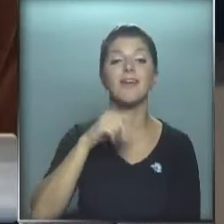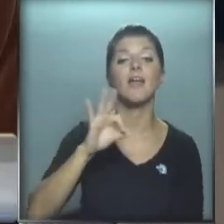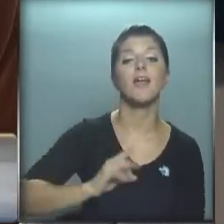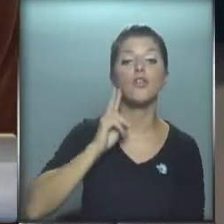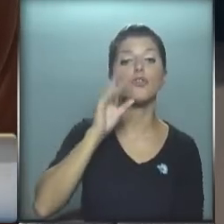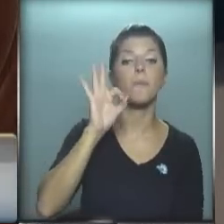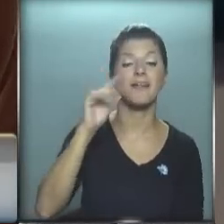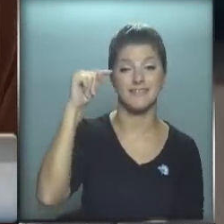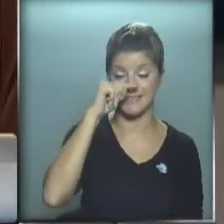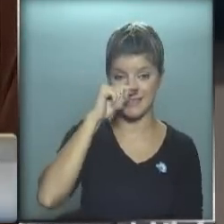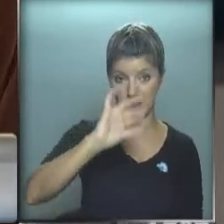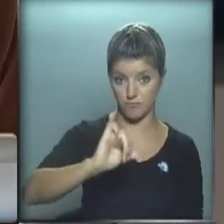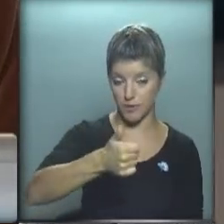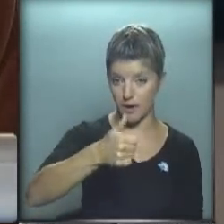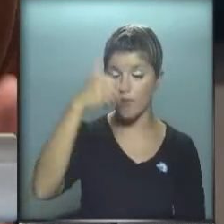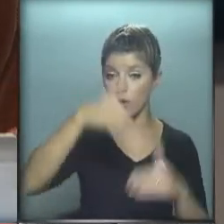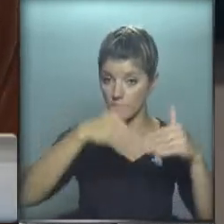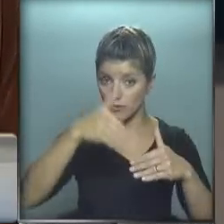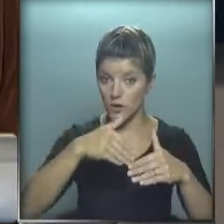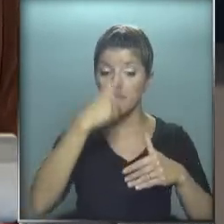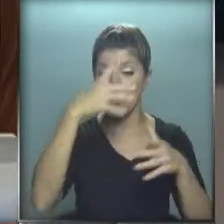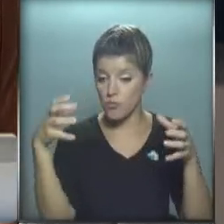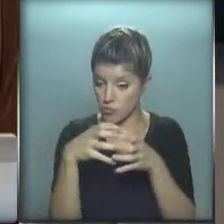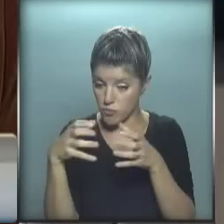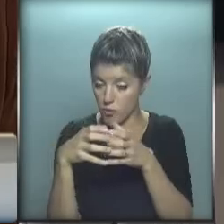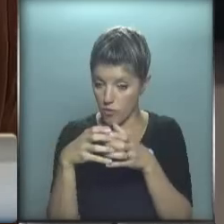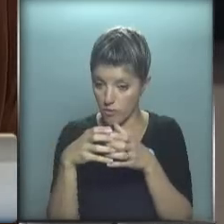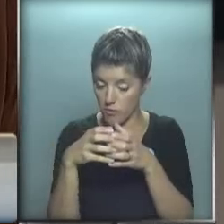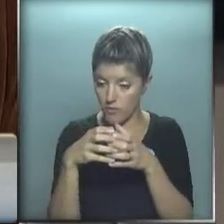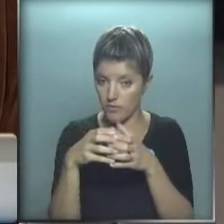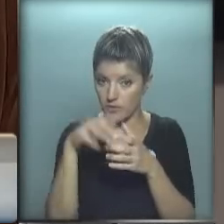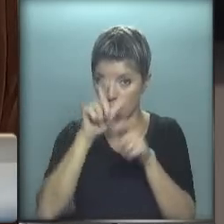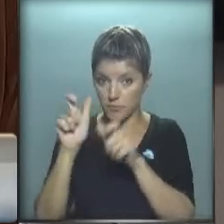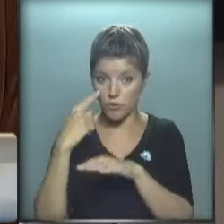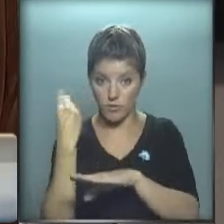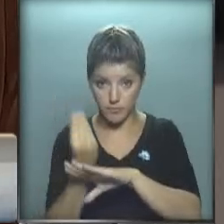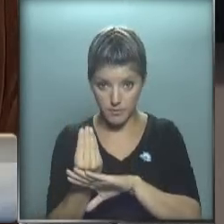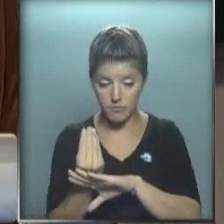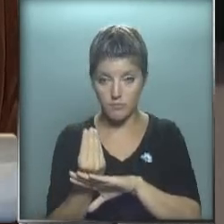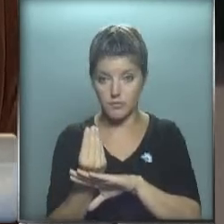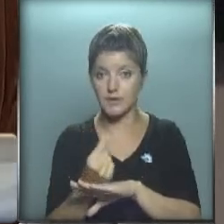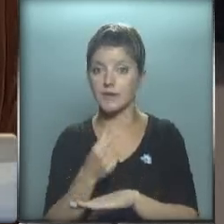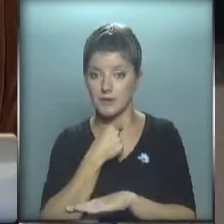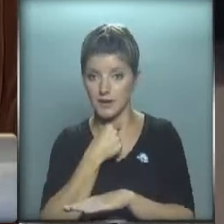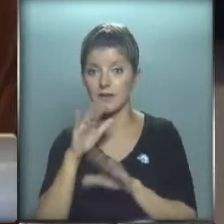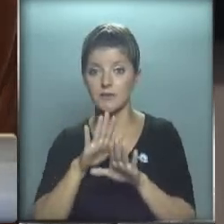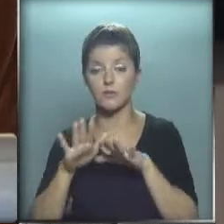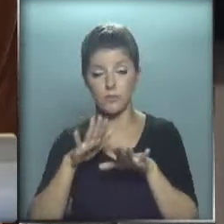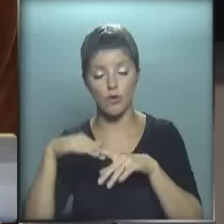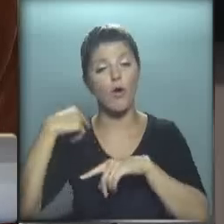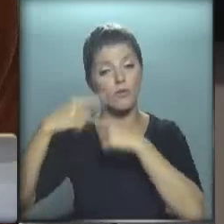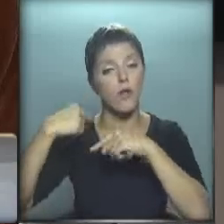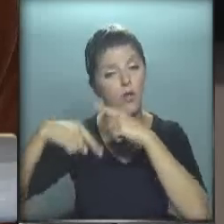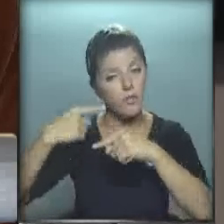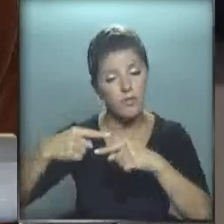2007 digamos de parte de una bua una buena parte de la población eh quiere guardar ese estado de bienestar hay que